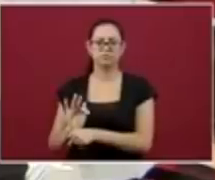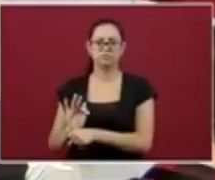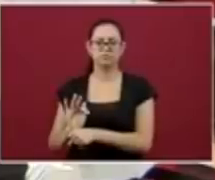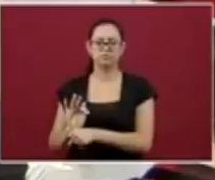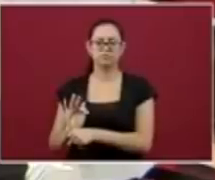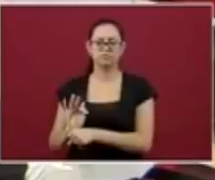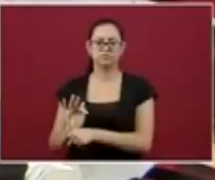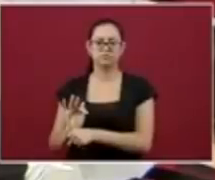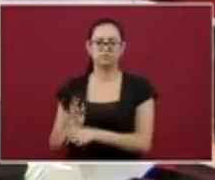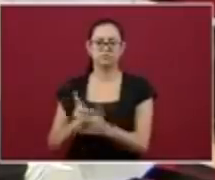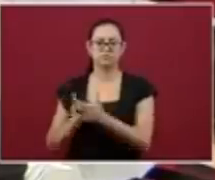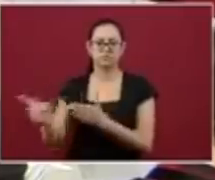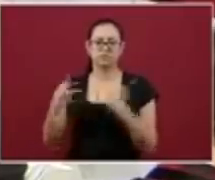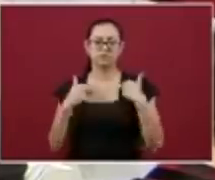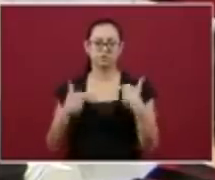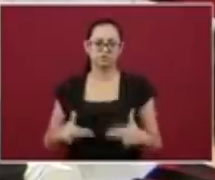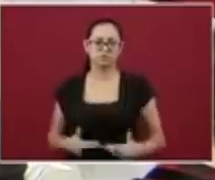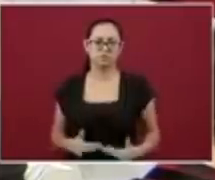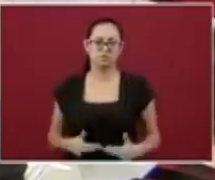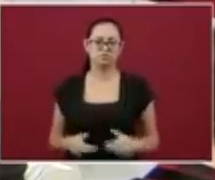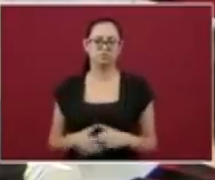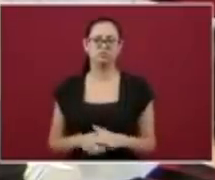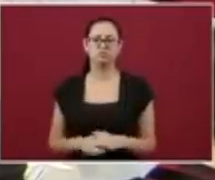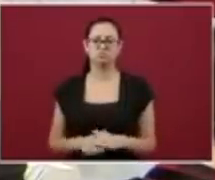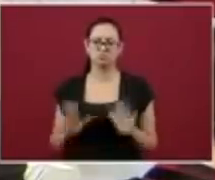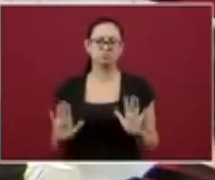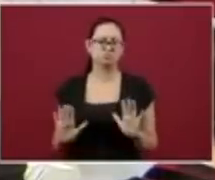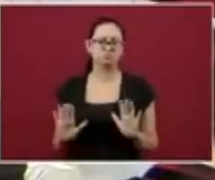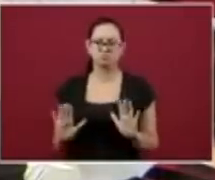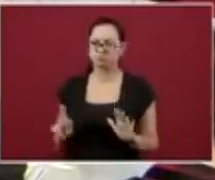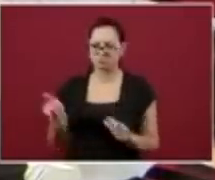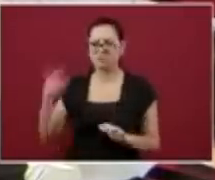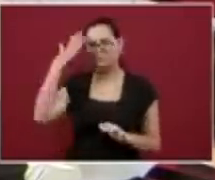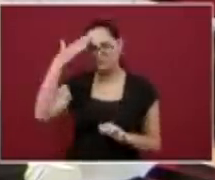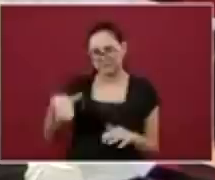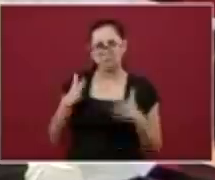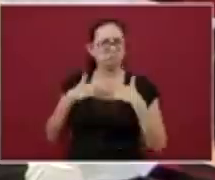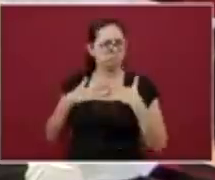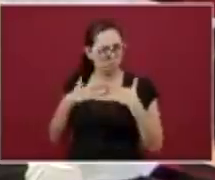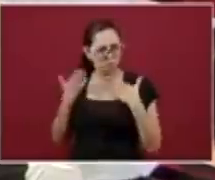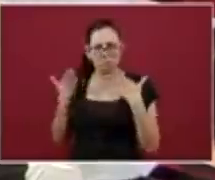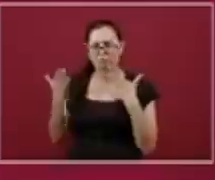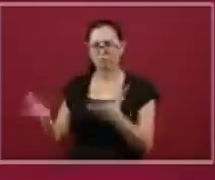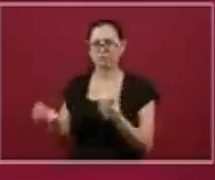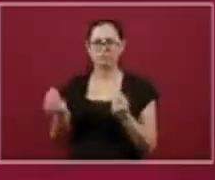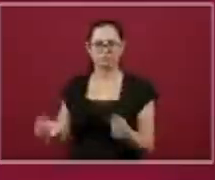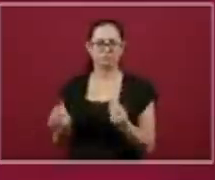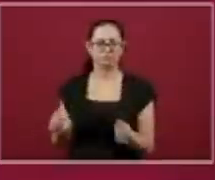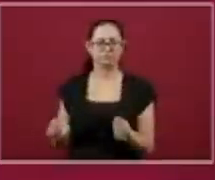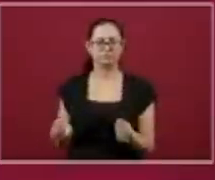de derechos humanos, le tengo mucha confianza a Alejandro y